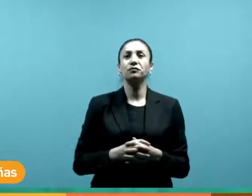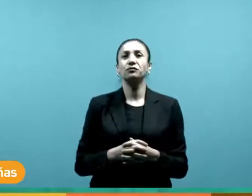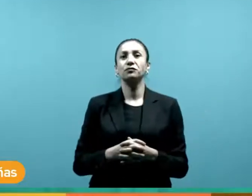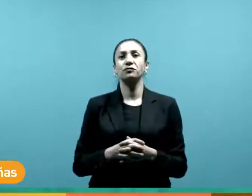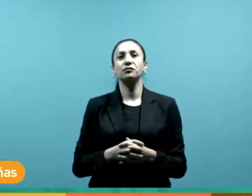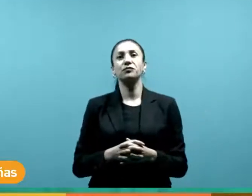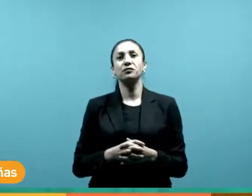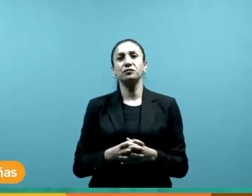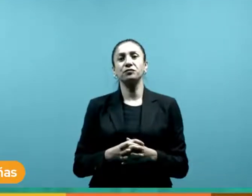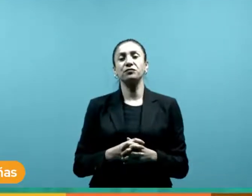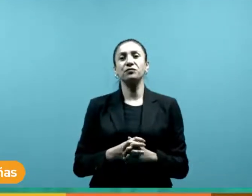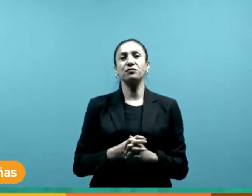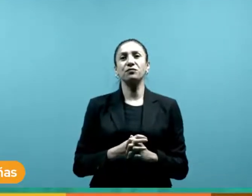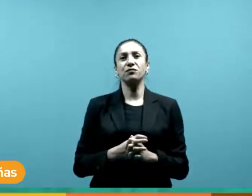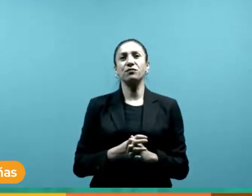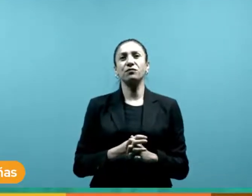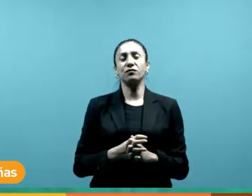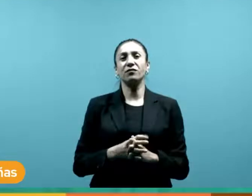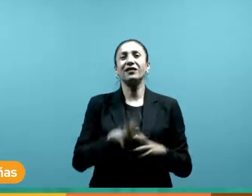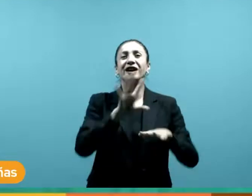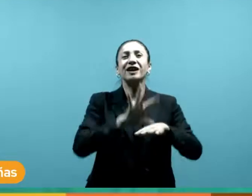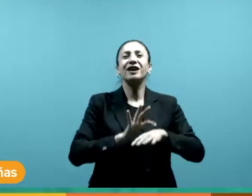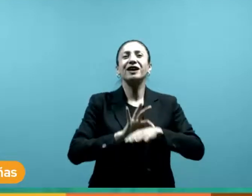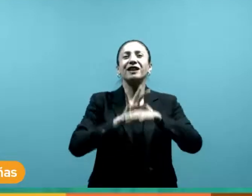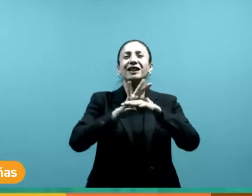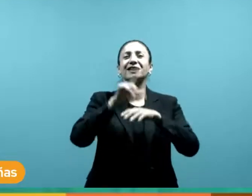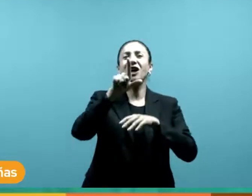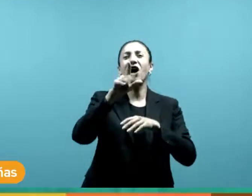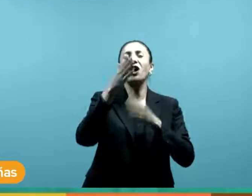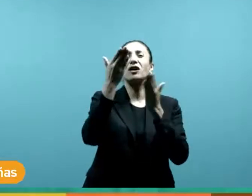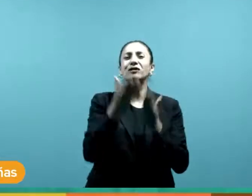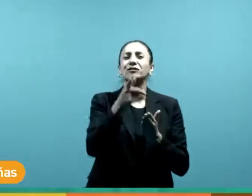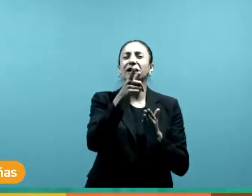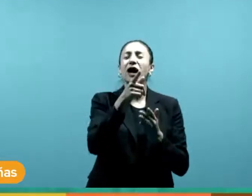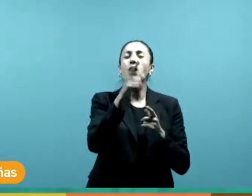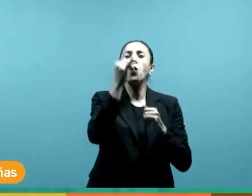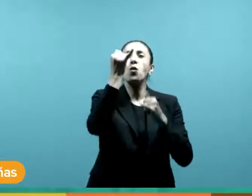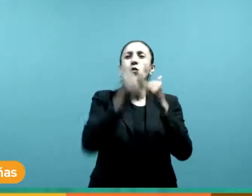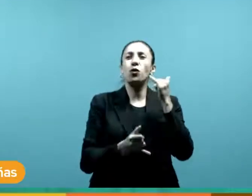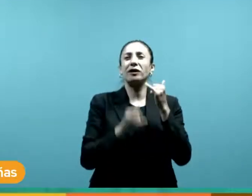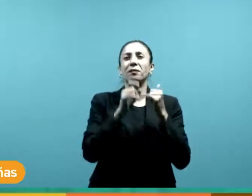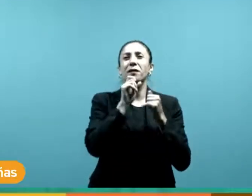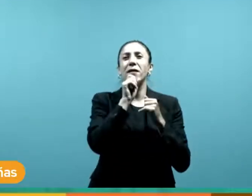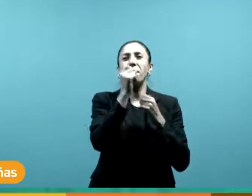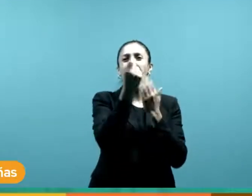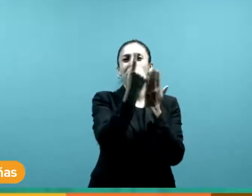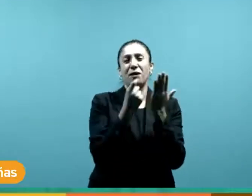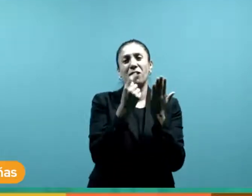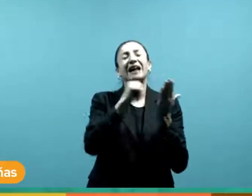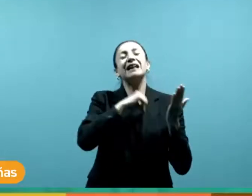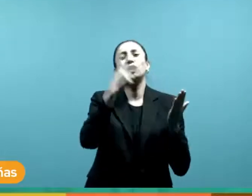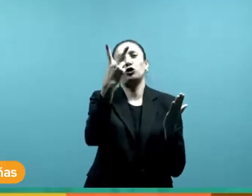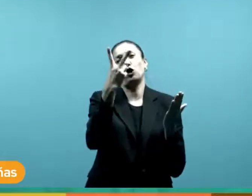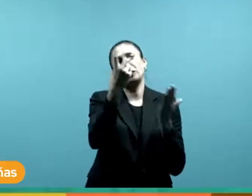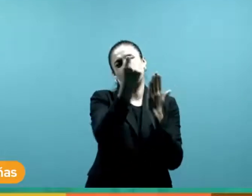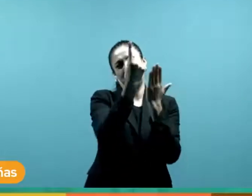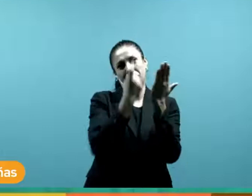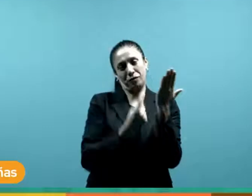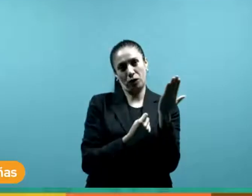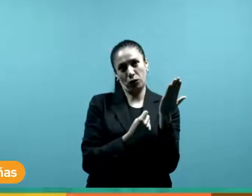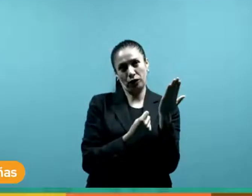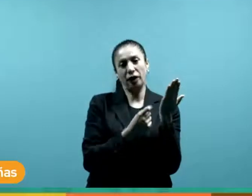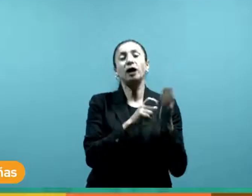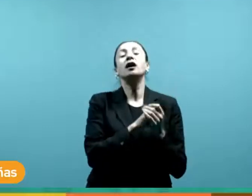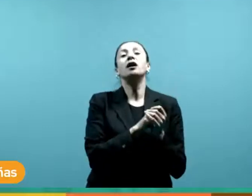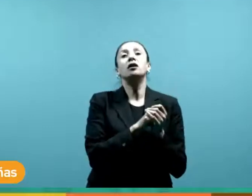Muy bien. Doctor, había mencionado que era la última pregunta, pero tengo dos más en este momento. La siguiente la hace